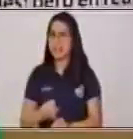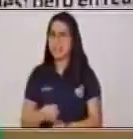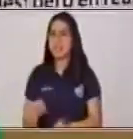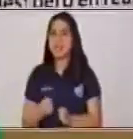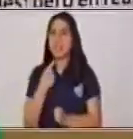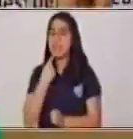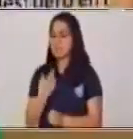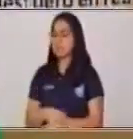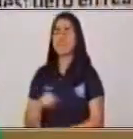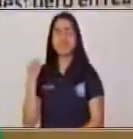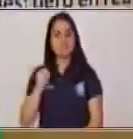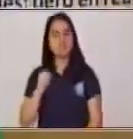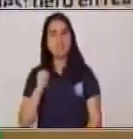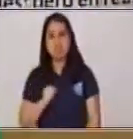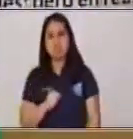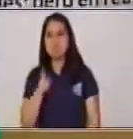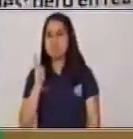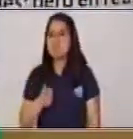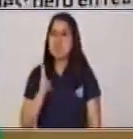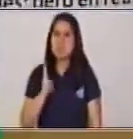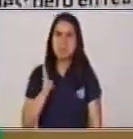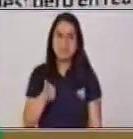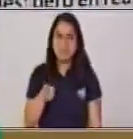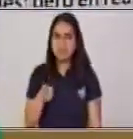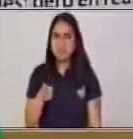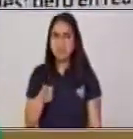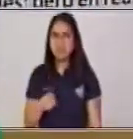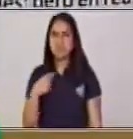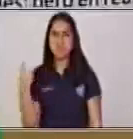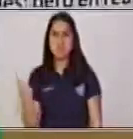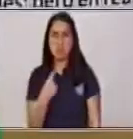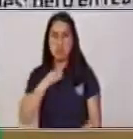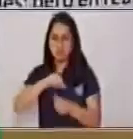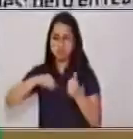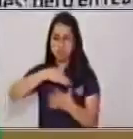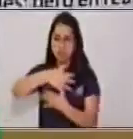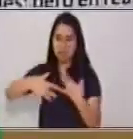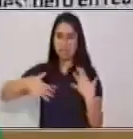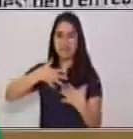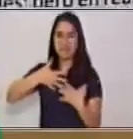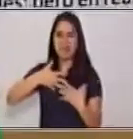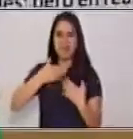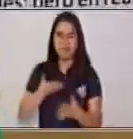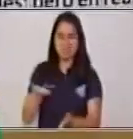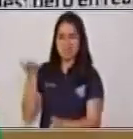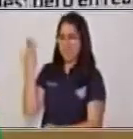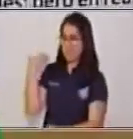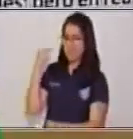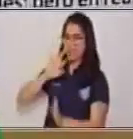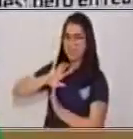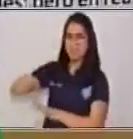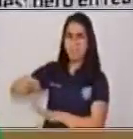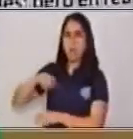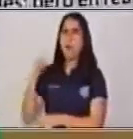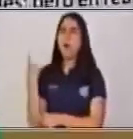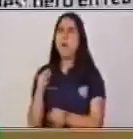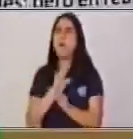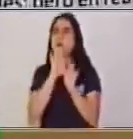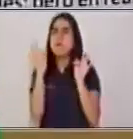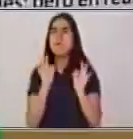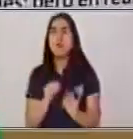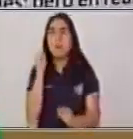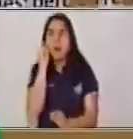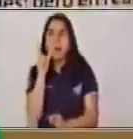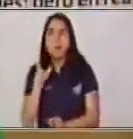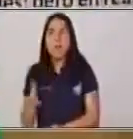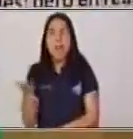definitivamente, cada vez más las redes sociales dejan atrás la forma tradicional de informarnos